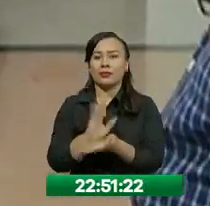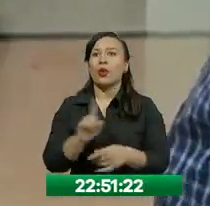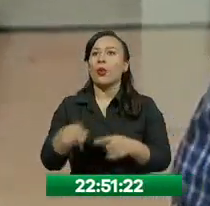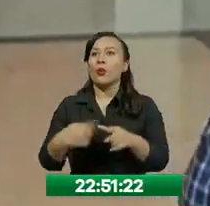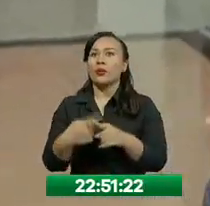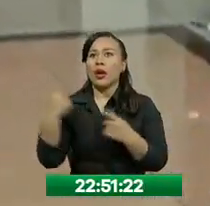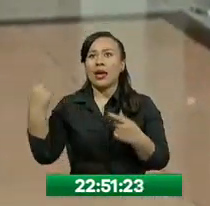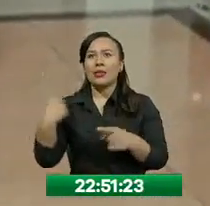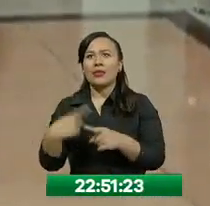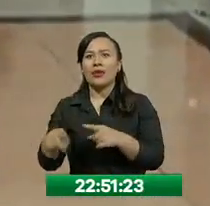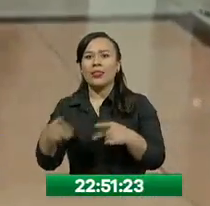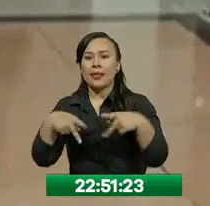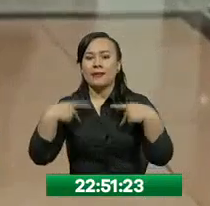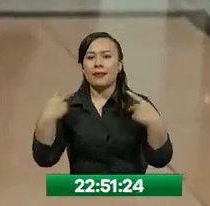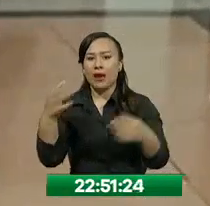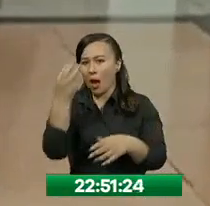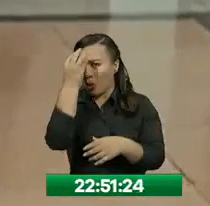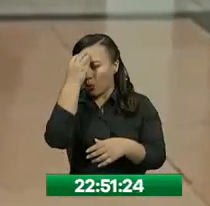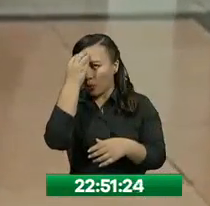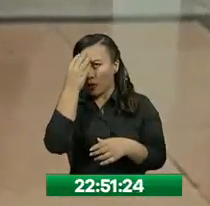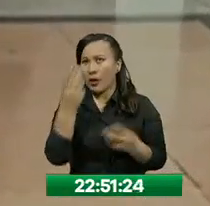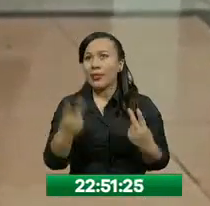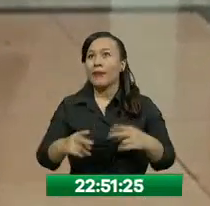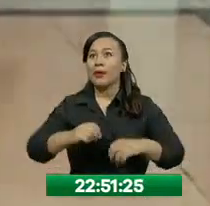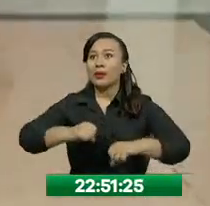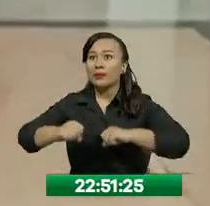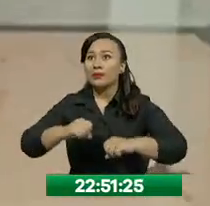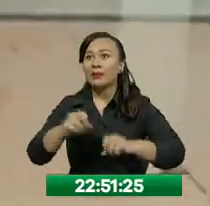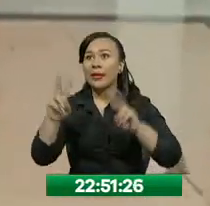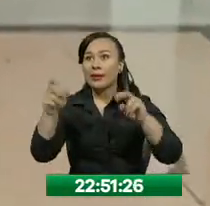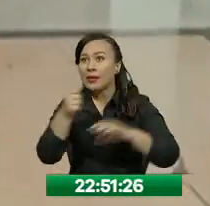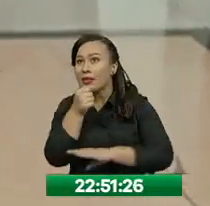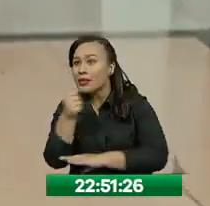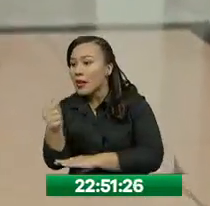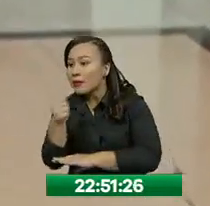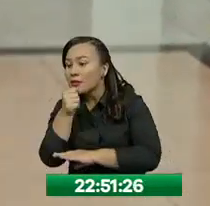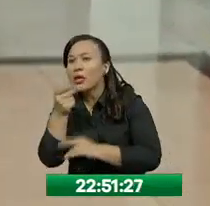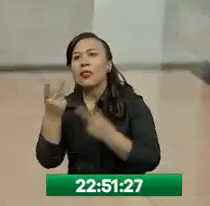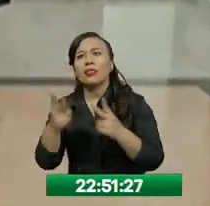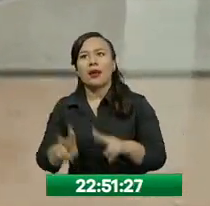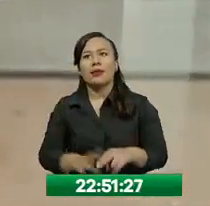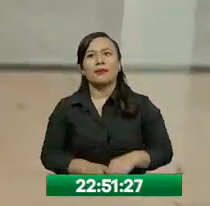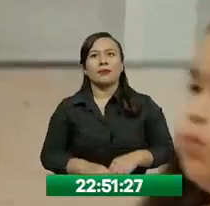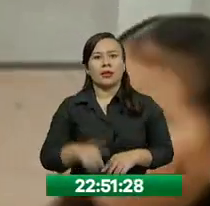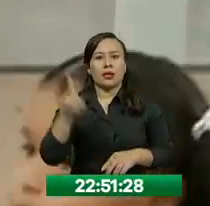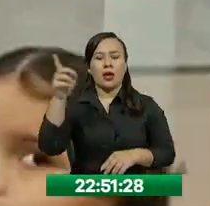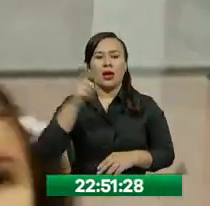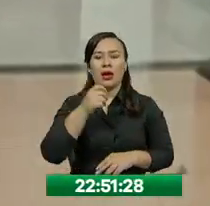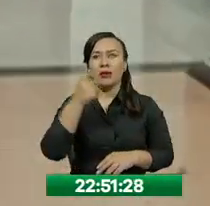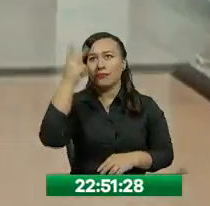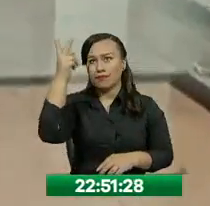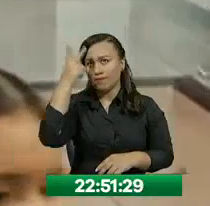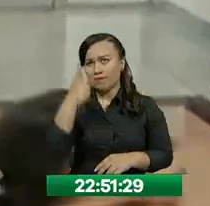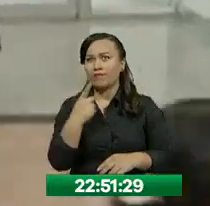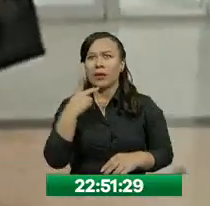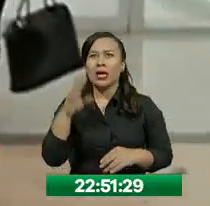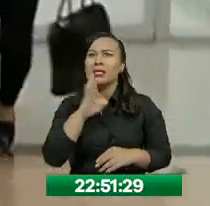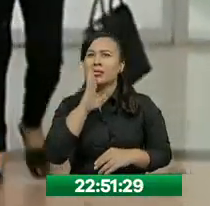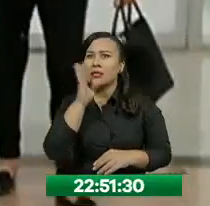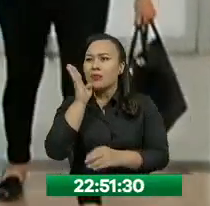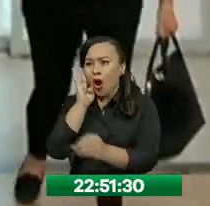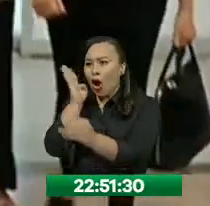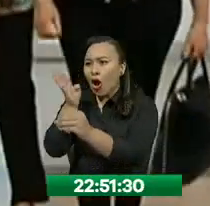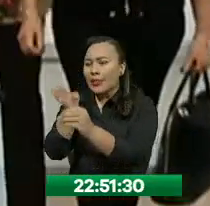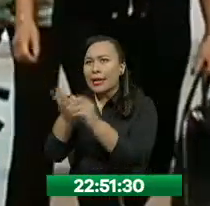dirigió varios programas educativos y condujo también programas de entrevista. Y destacó por ser una comunicadora la cual apuntaba siempre a